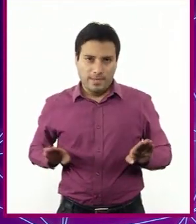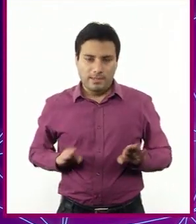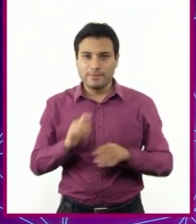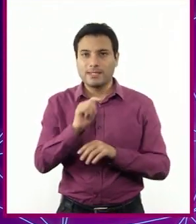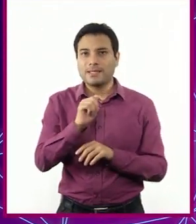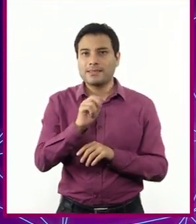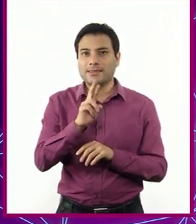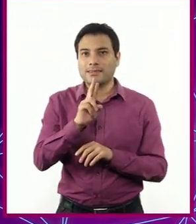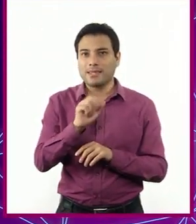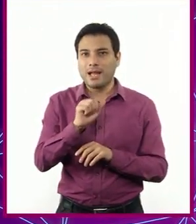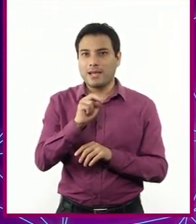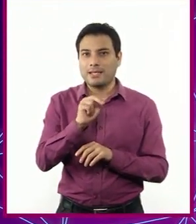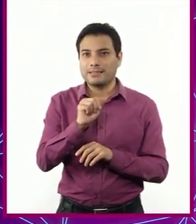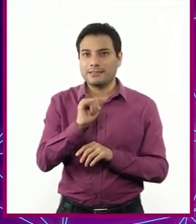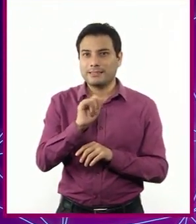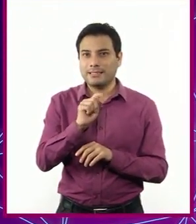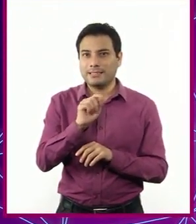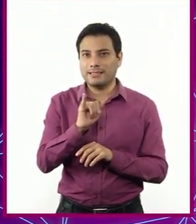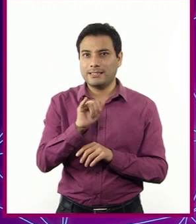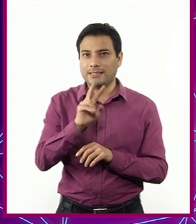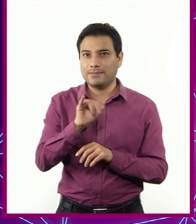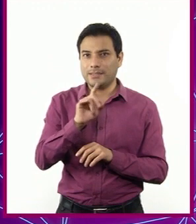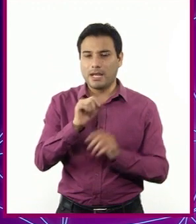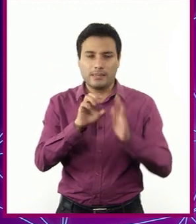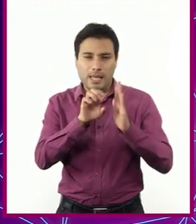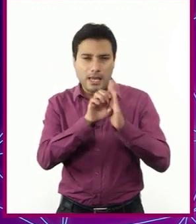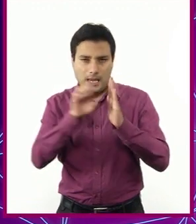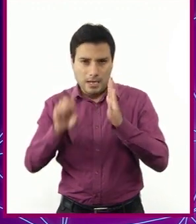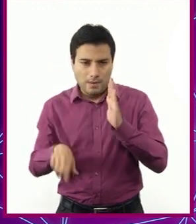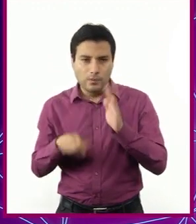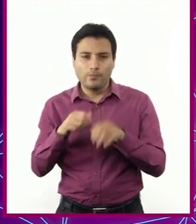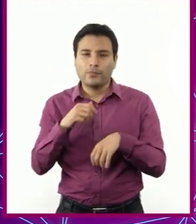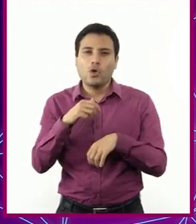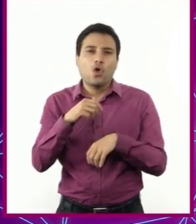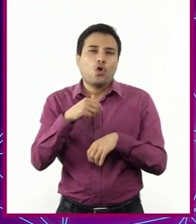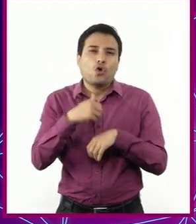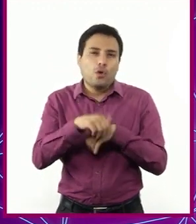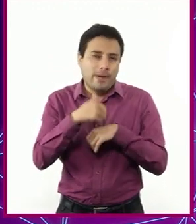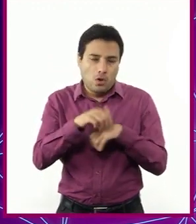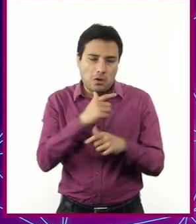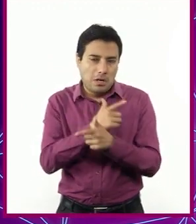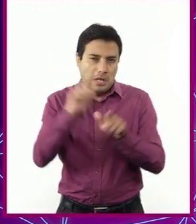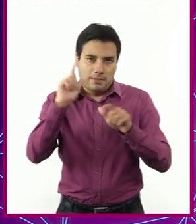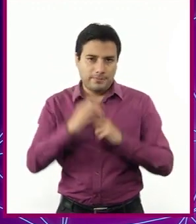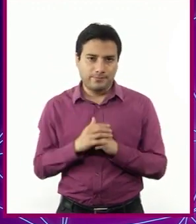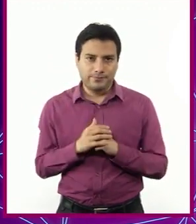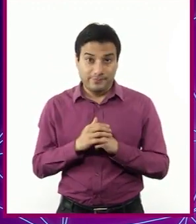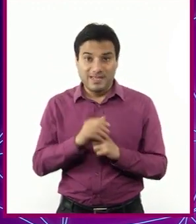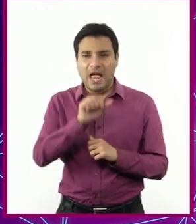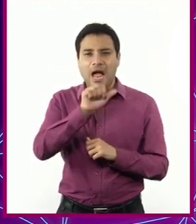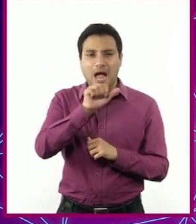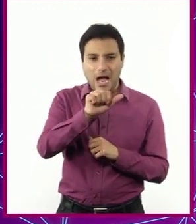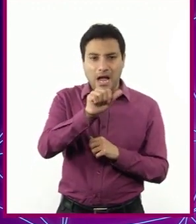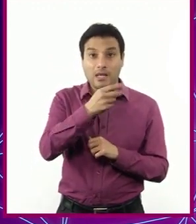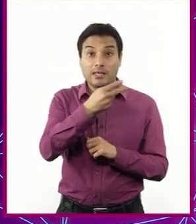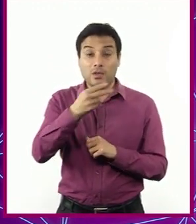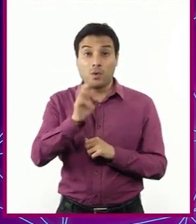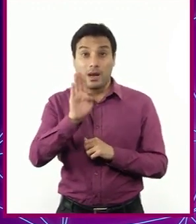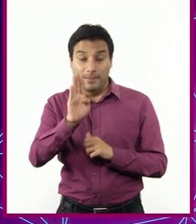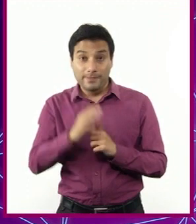transitividad, que dice que si un número A es igual a B y B es igual a